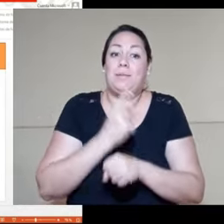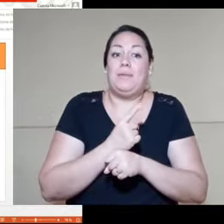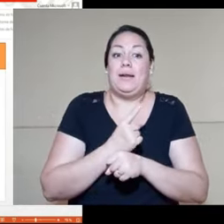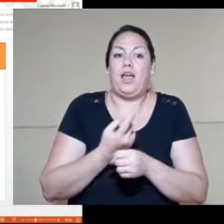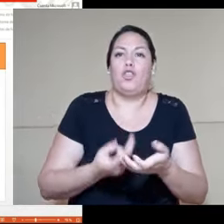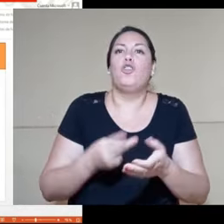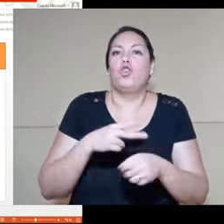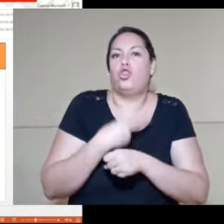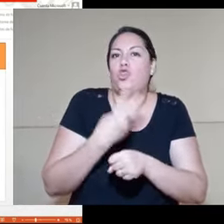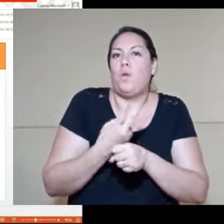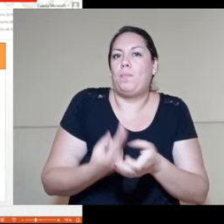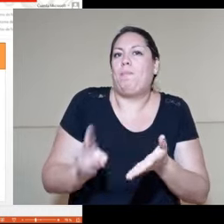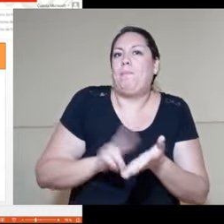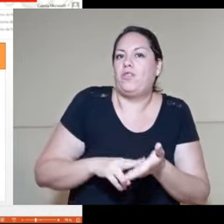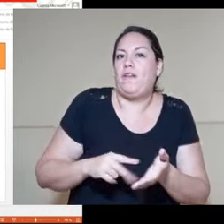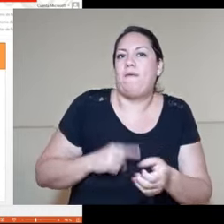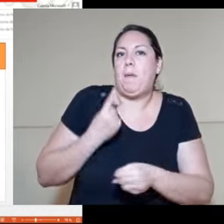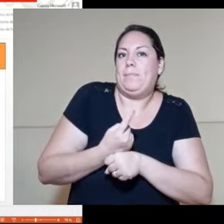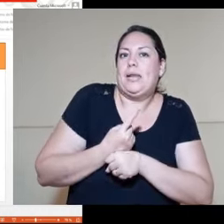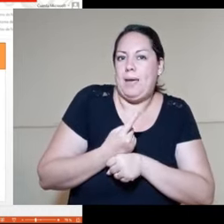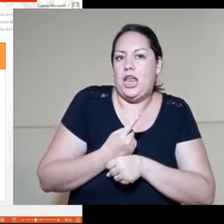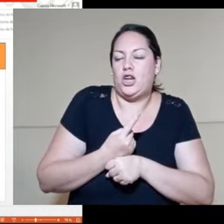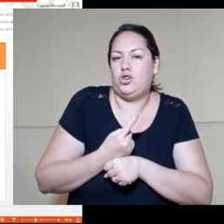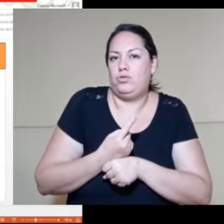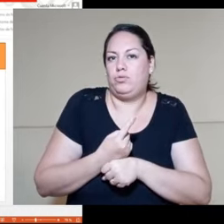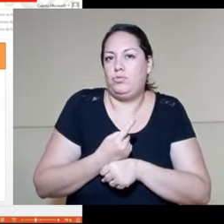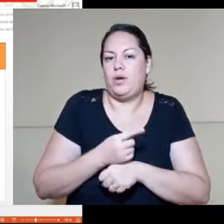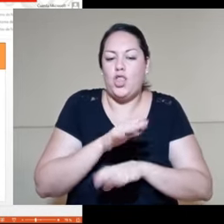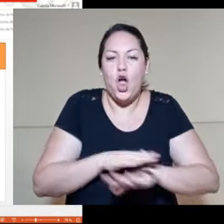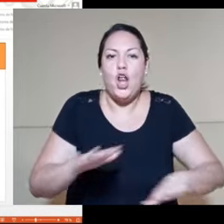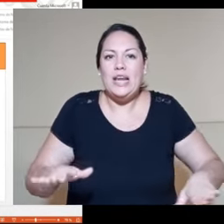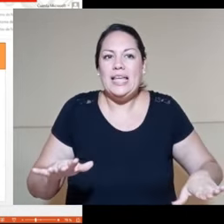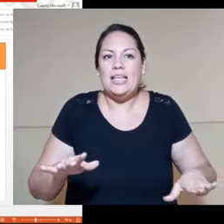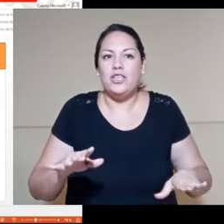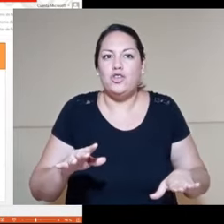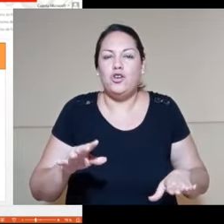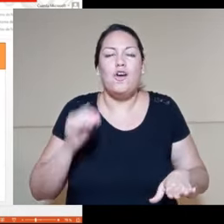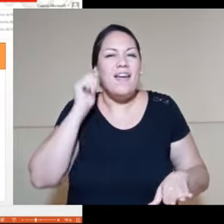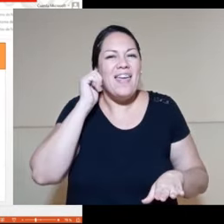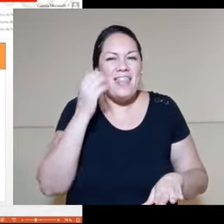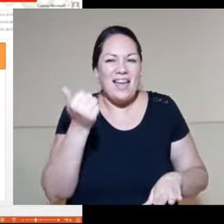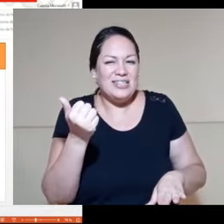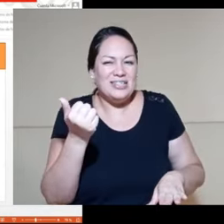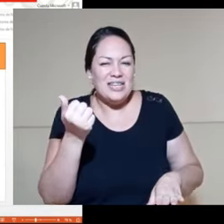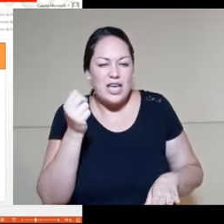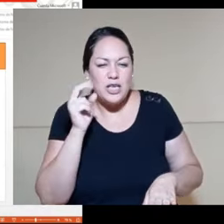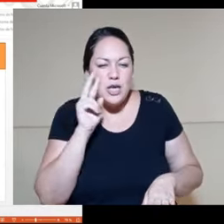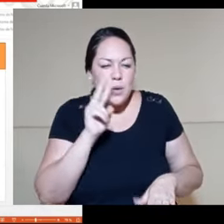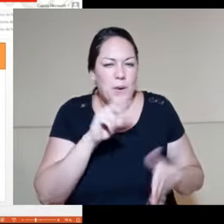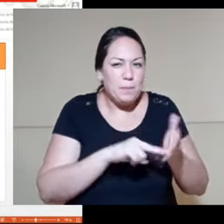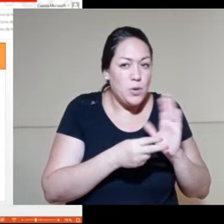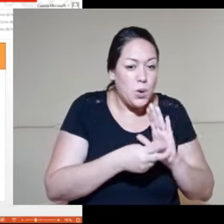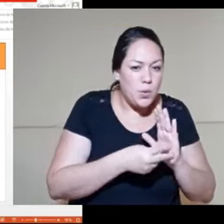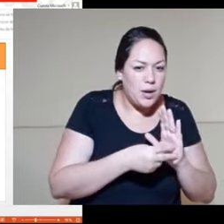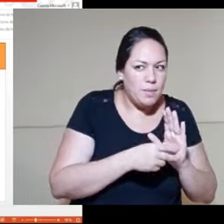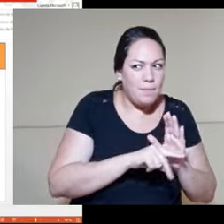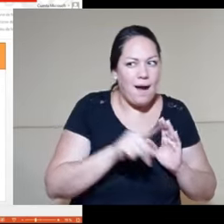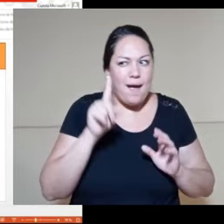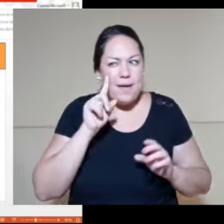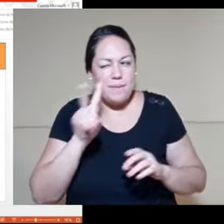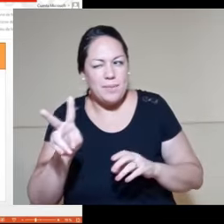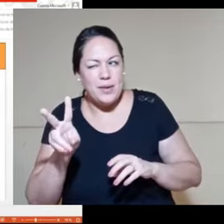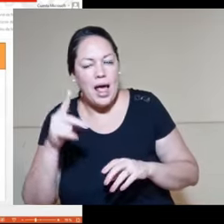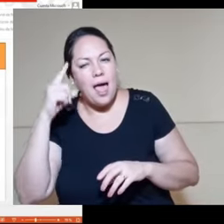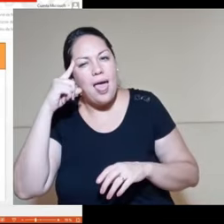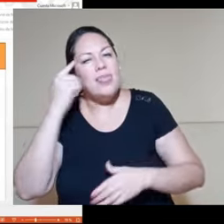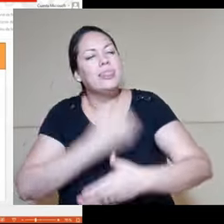hubiera repetido ya primer grado. Por ejemplo, primer grado fundamental. Cuando el niño repite primer grado, ahí lo que hay que hacer es despistar